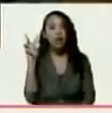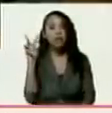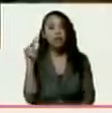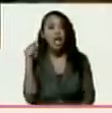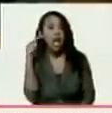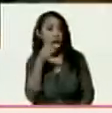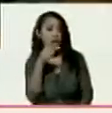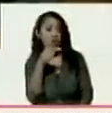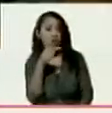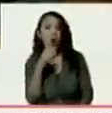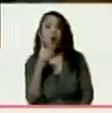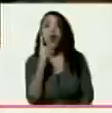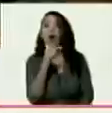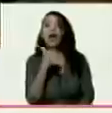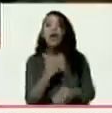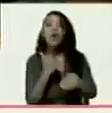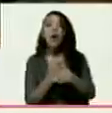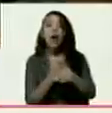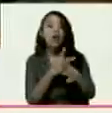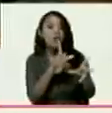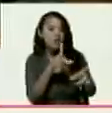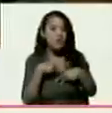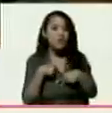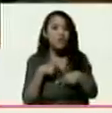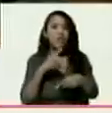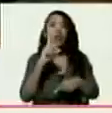la admiten, sino que la acatan.